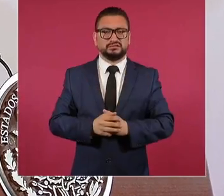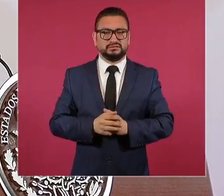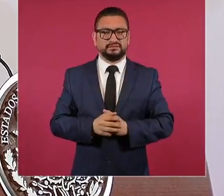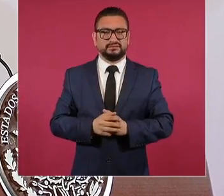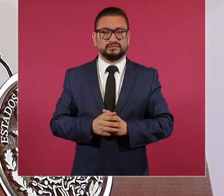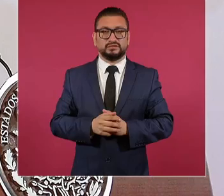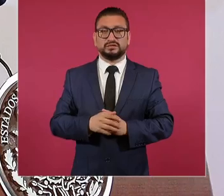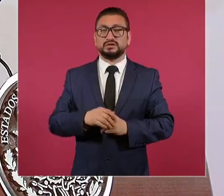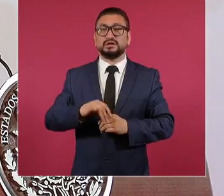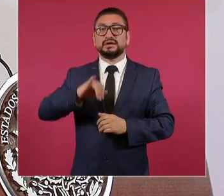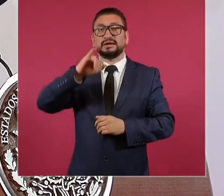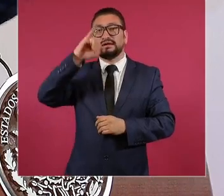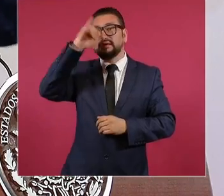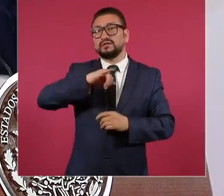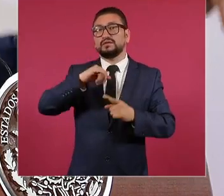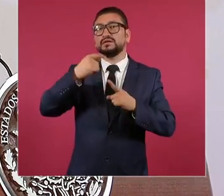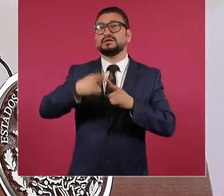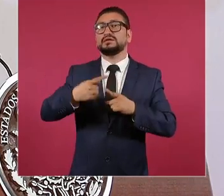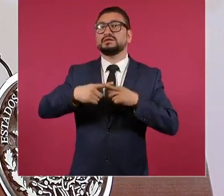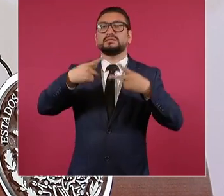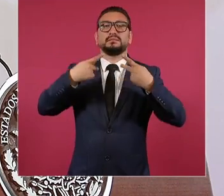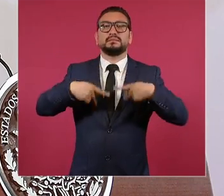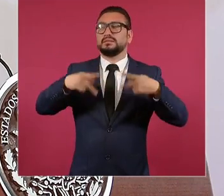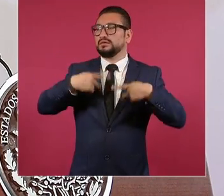jefe al pueblo de México,